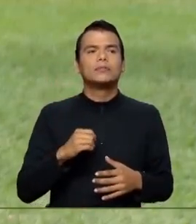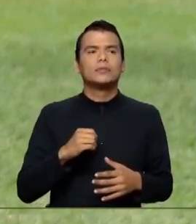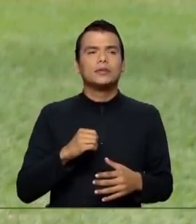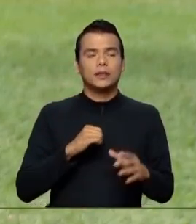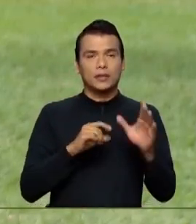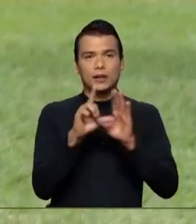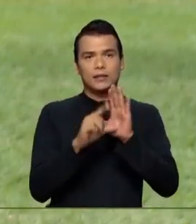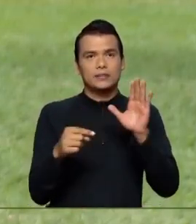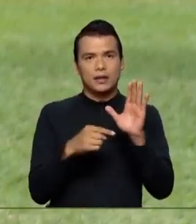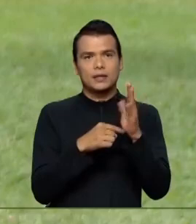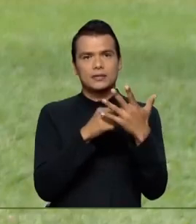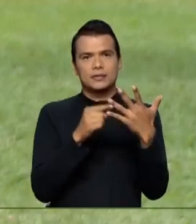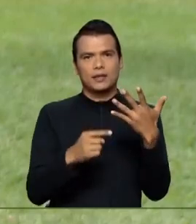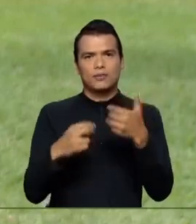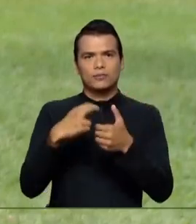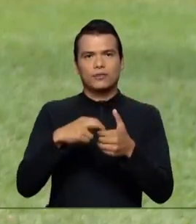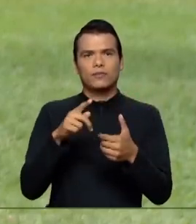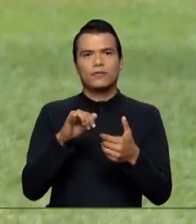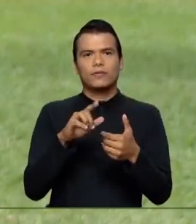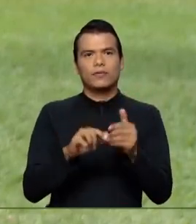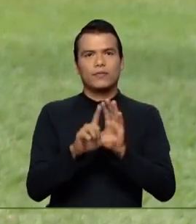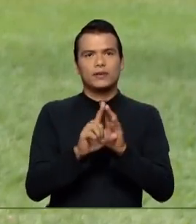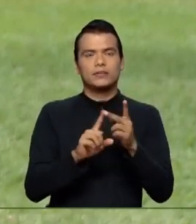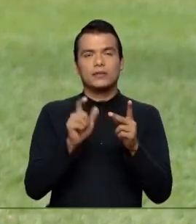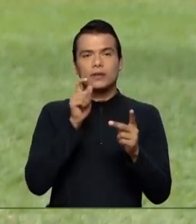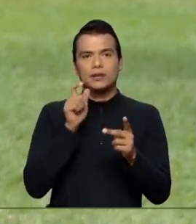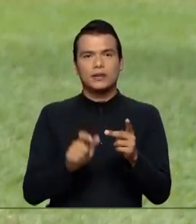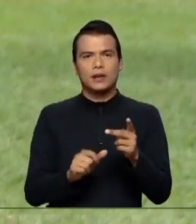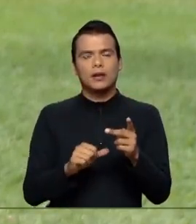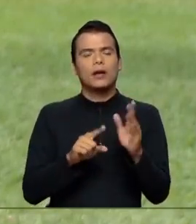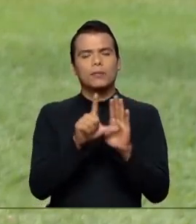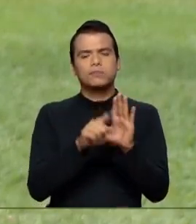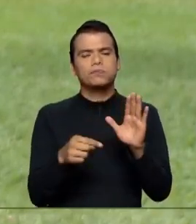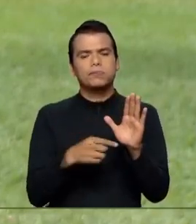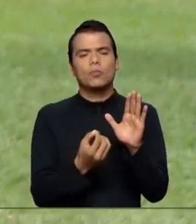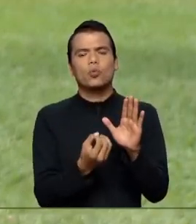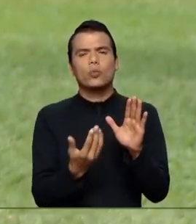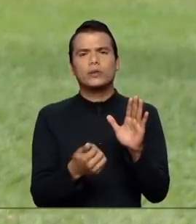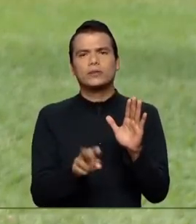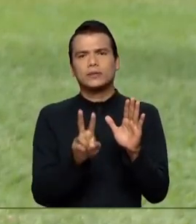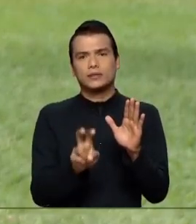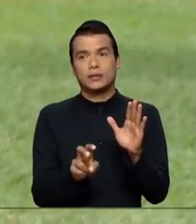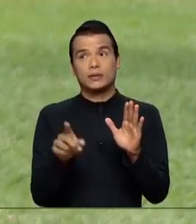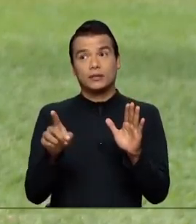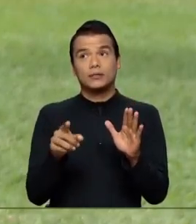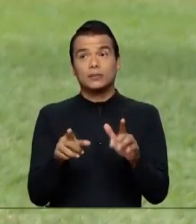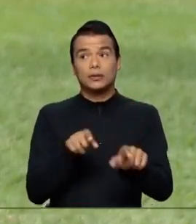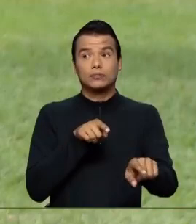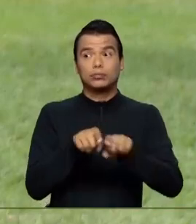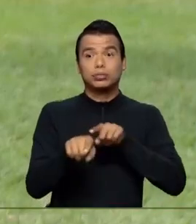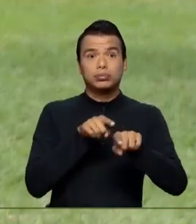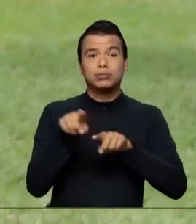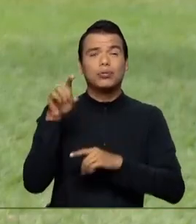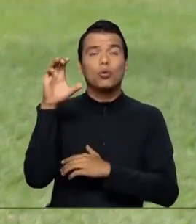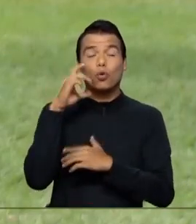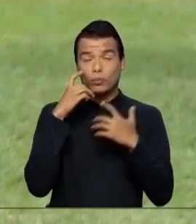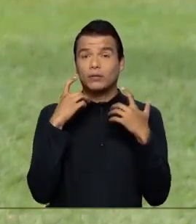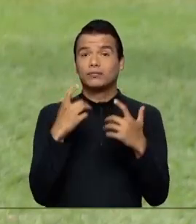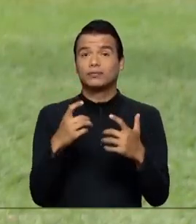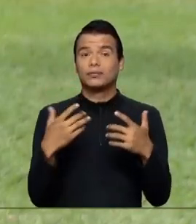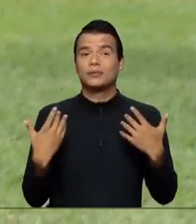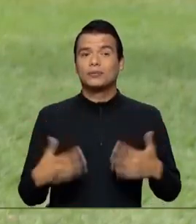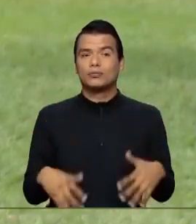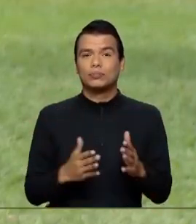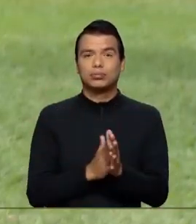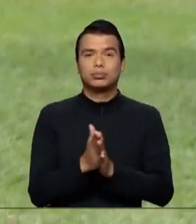5 dentro de la FIFA mientras que Italia ocupa el ranking número 16 esos son dos rivales la verdad bastante fuertes todo esto preparando lo que